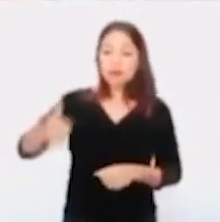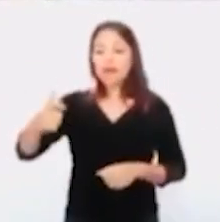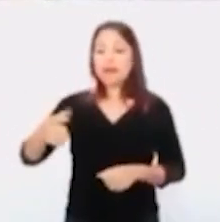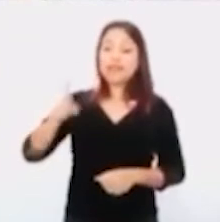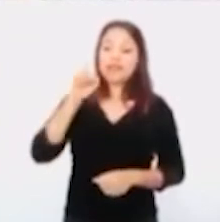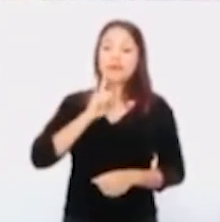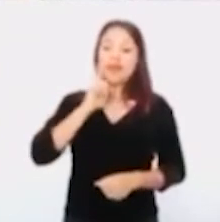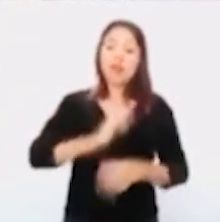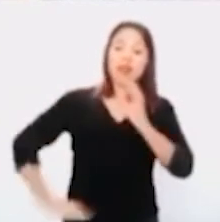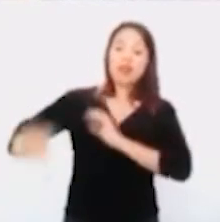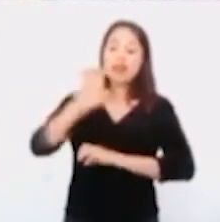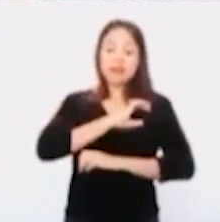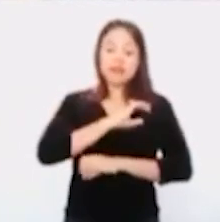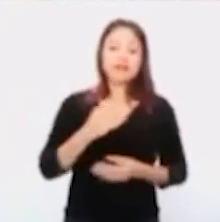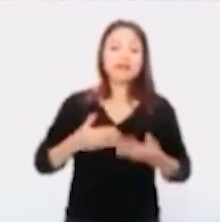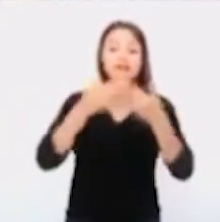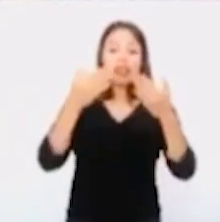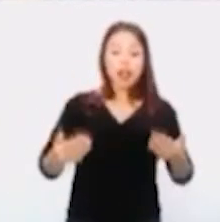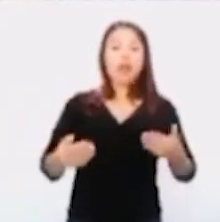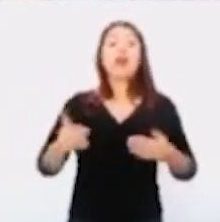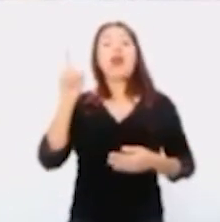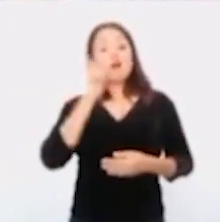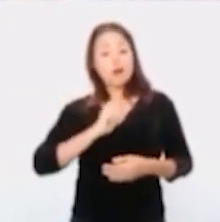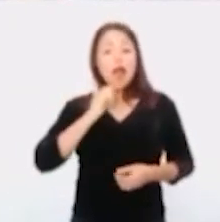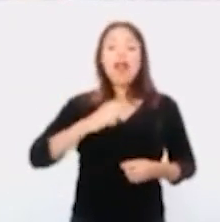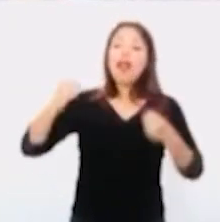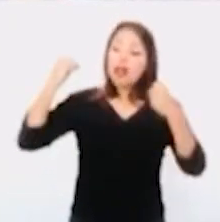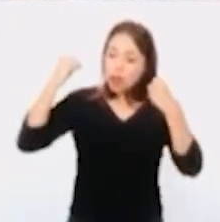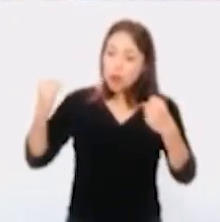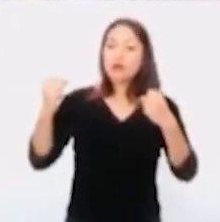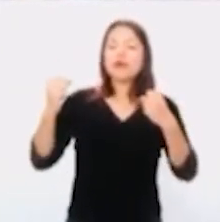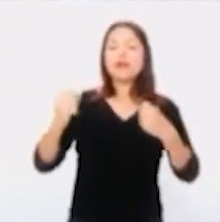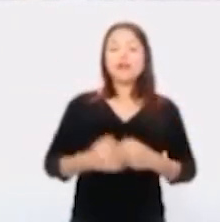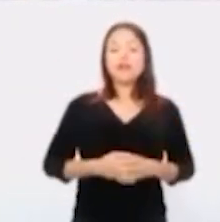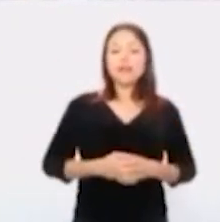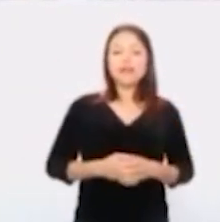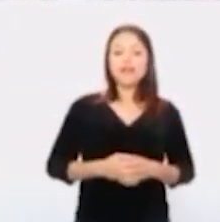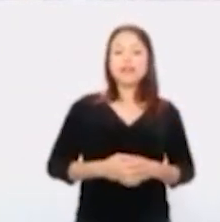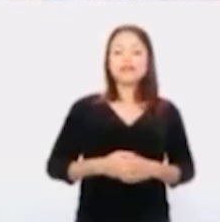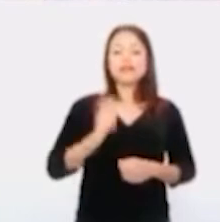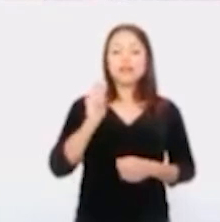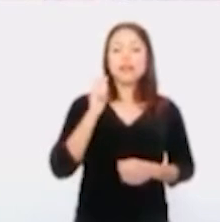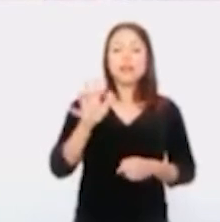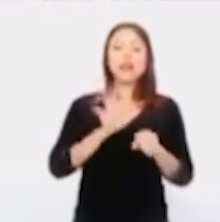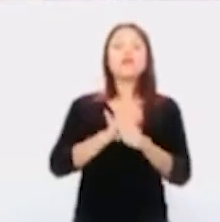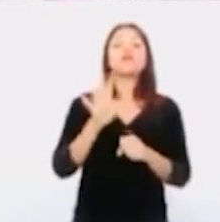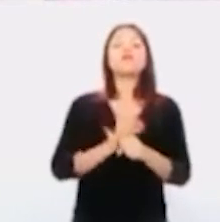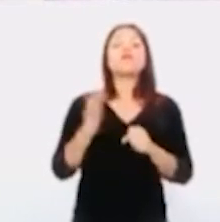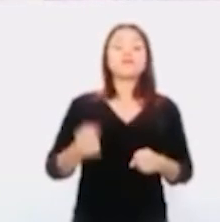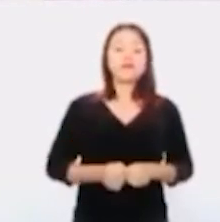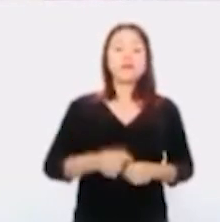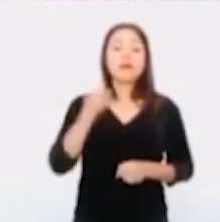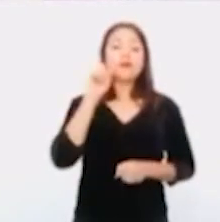representa las mujeres hoy están presentes 20,000 universitarios y 55 por de ustedes son